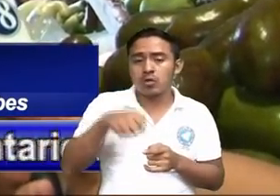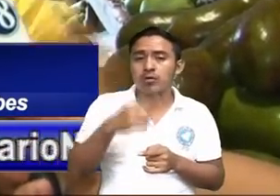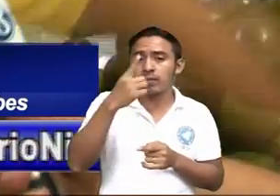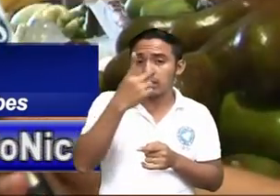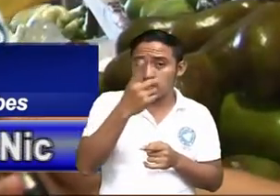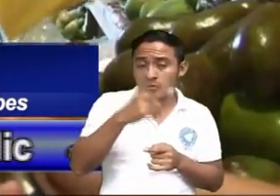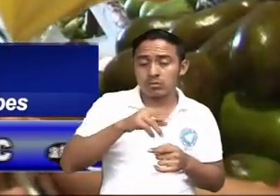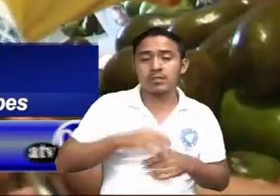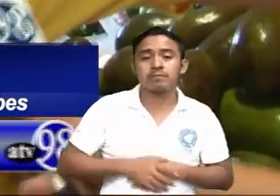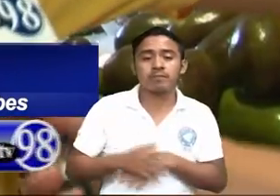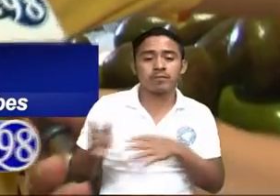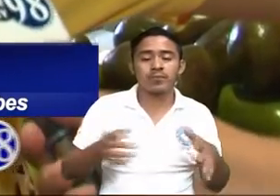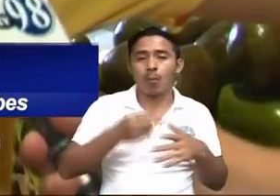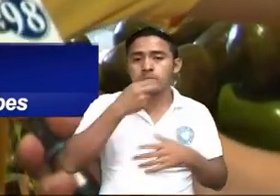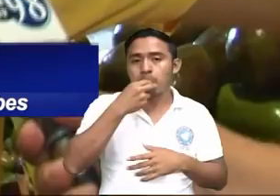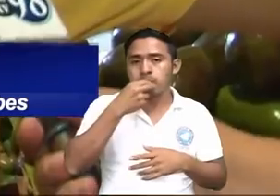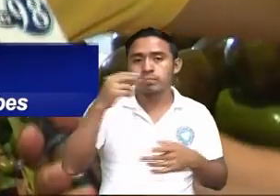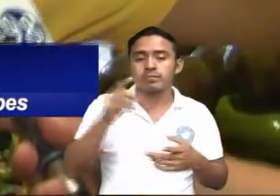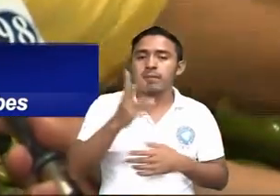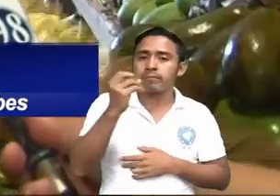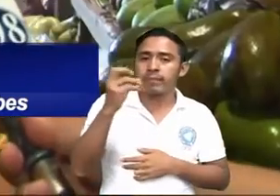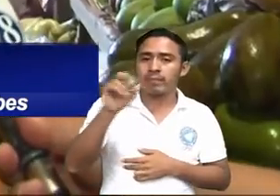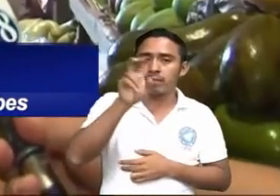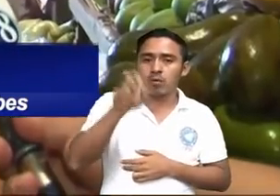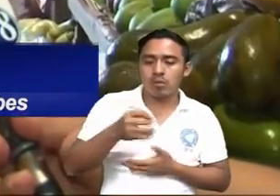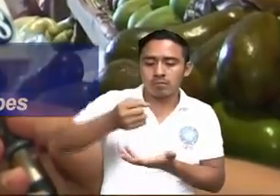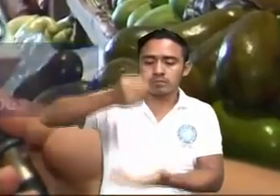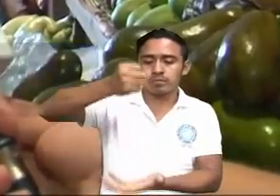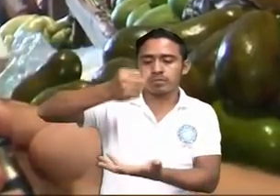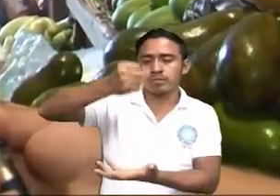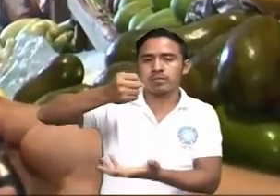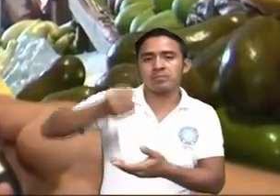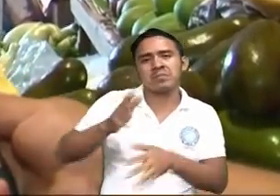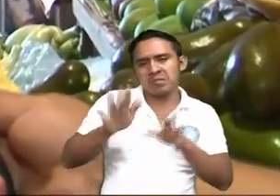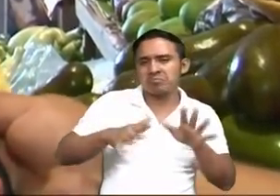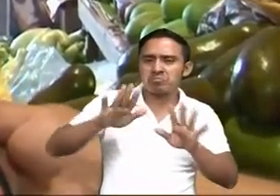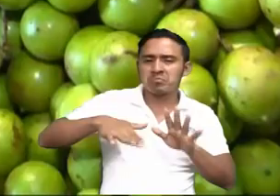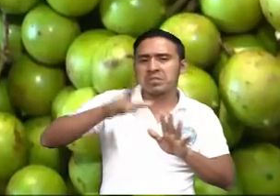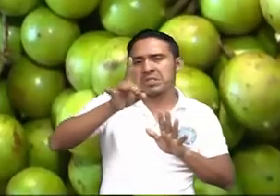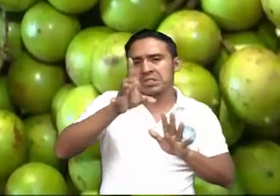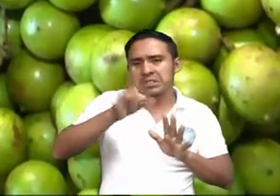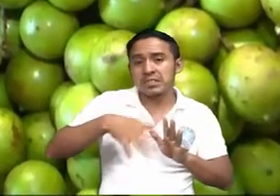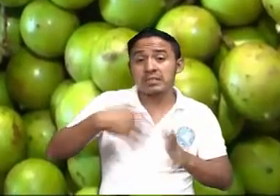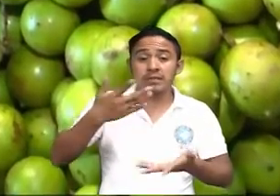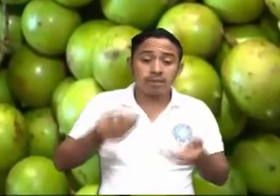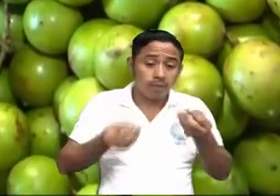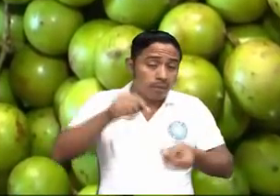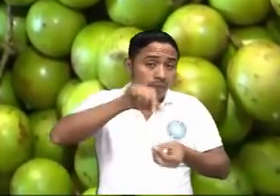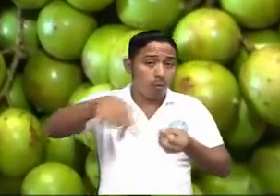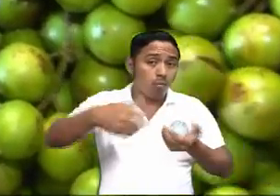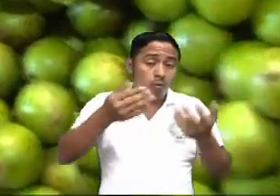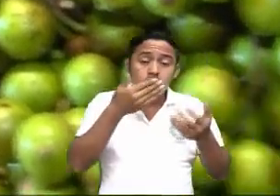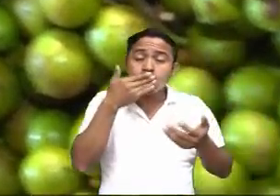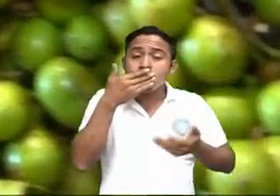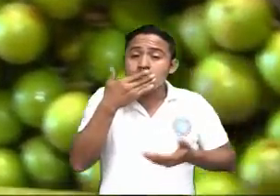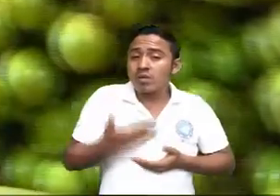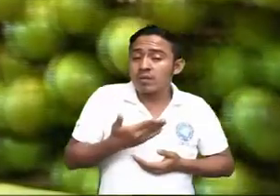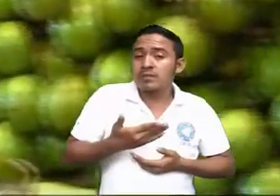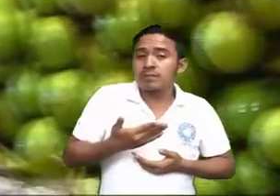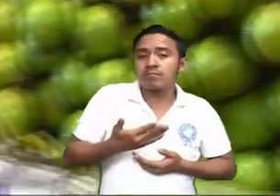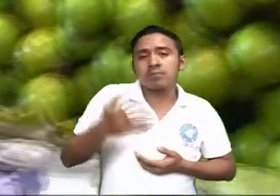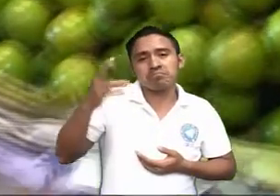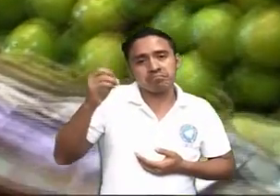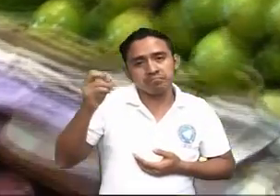Y tenemos los mamones que están a 20 córdoba las piñas, y hasta 15, pero dependiendo de la calidad, sí. Si la calidad es